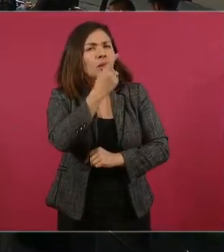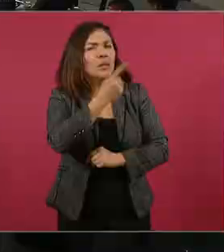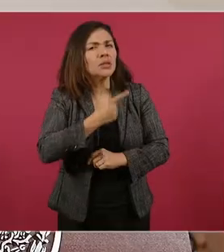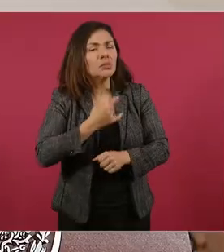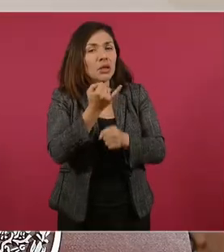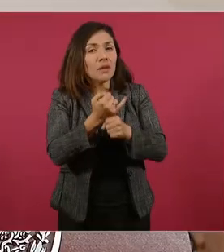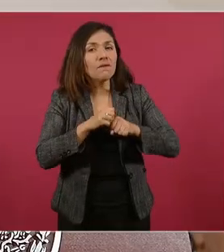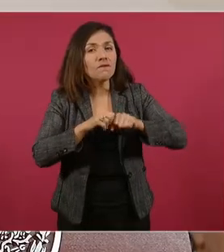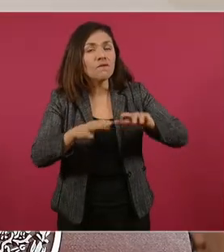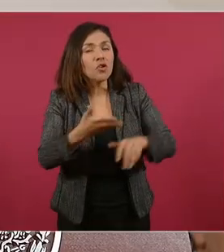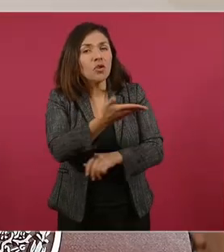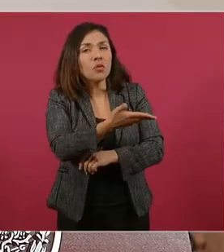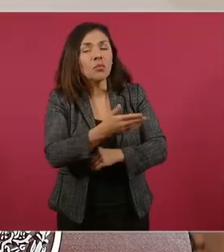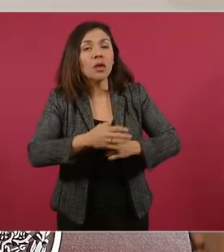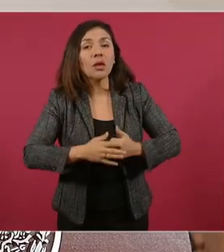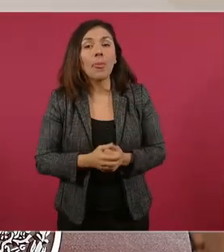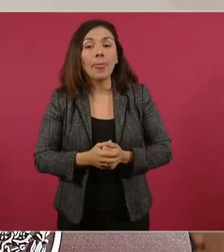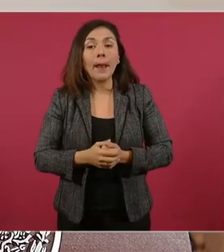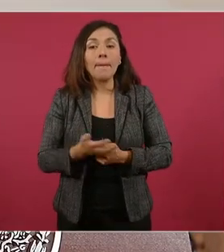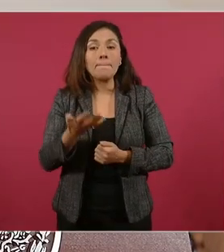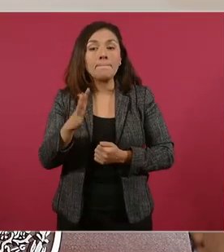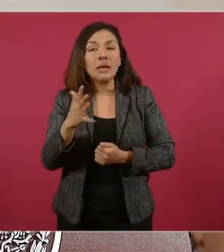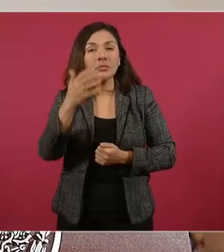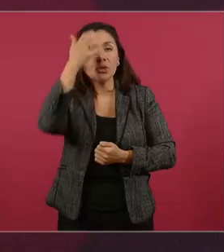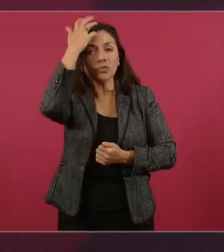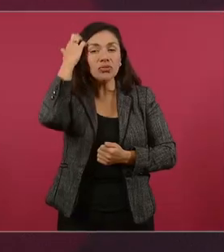informe, como